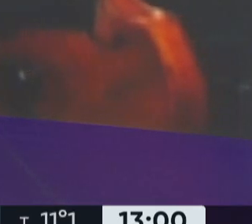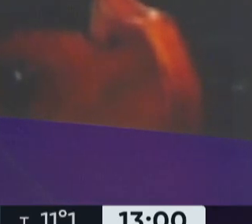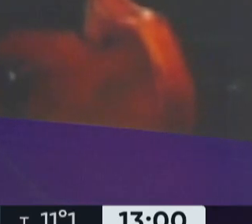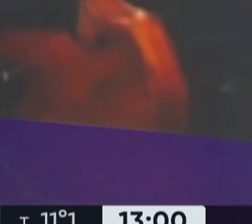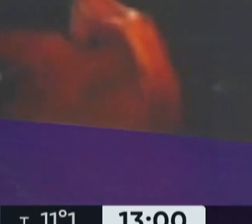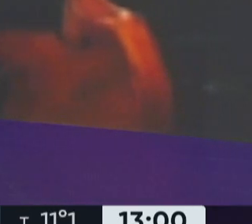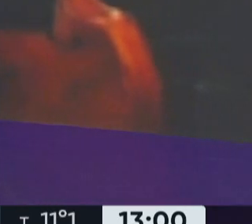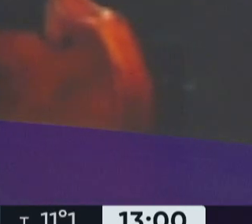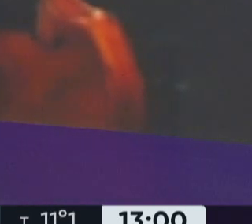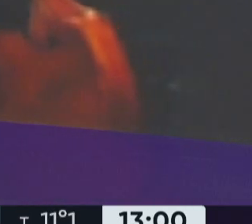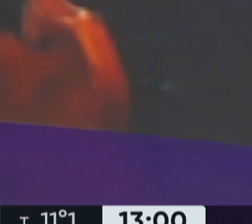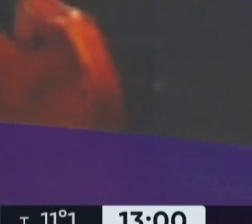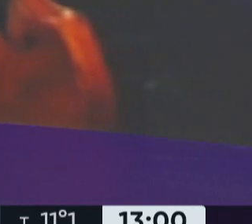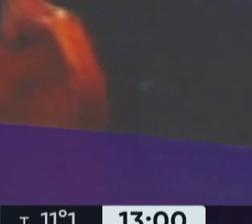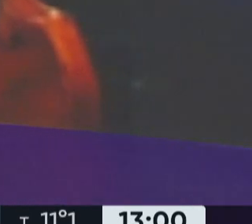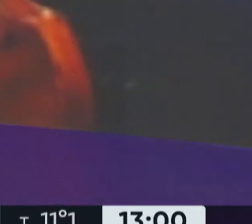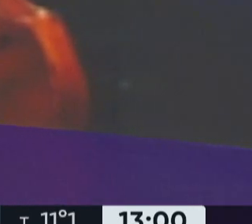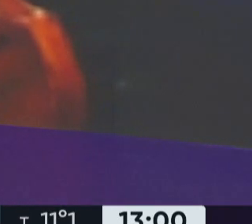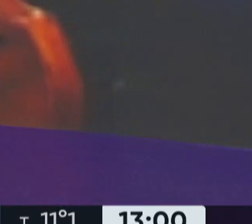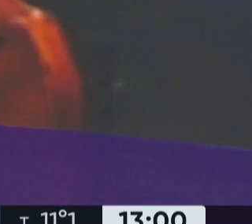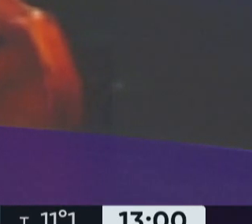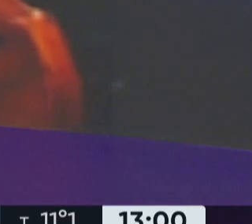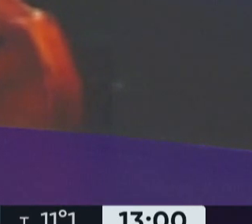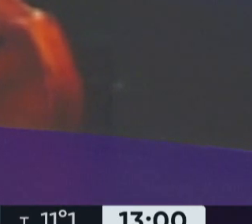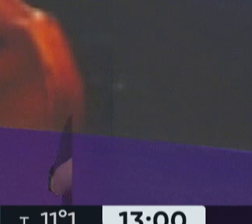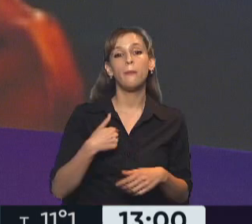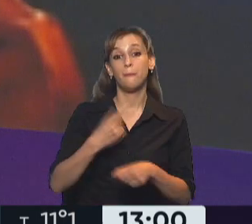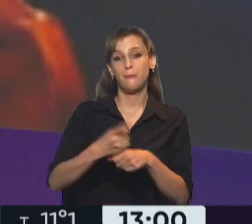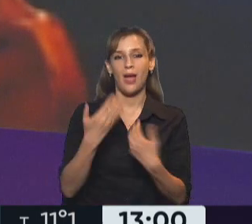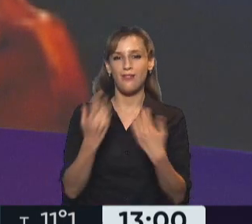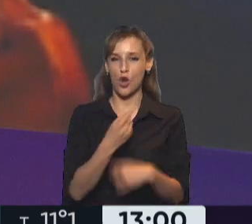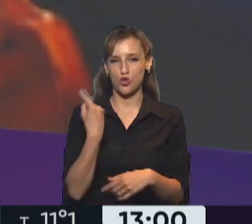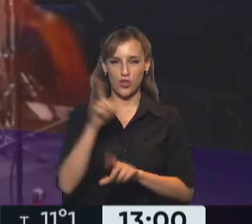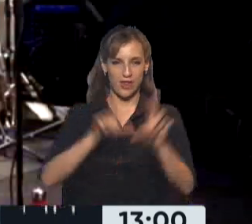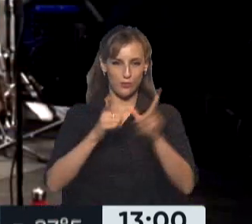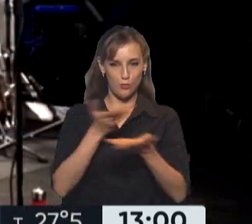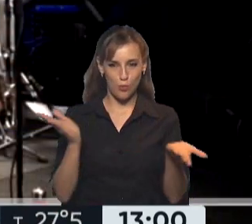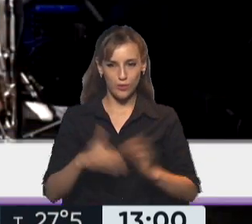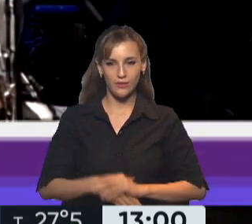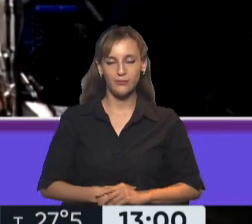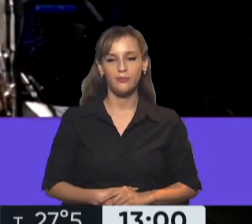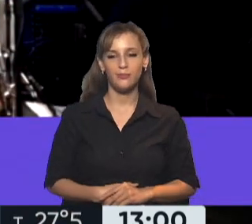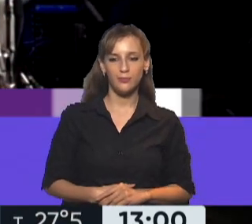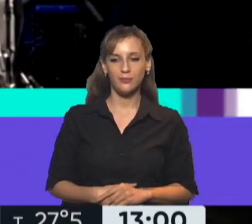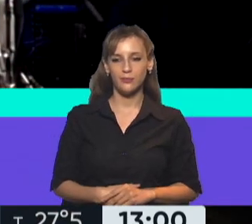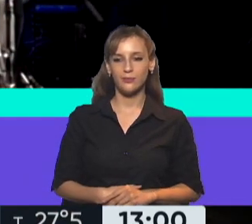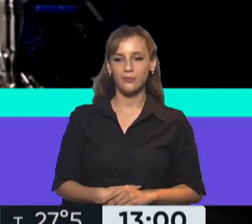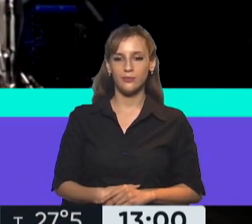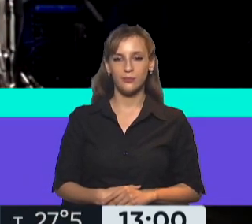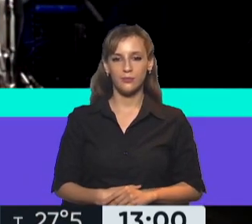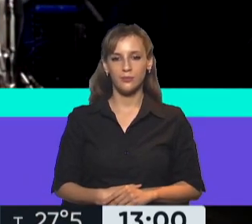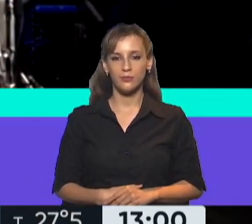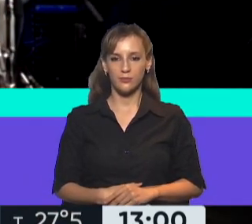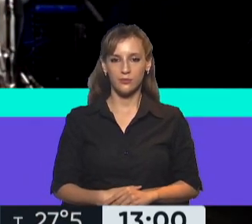el sábado en el Centro Cultural Nuevo Uriarte. Antes habló con nosotros, con la televisión pública. ¿En dónde